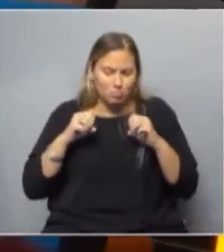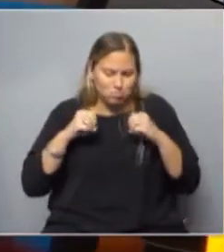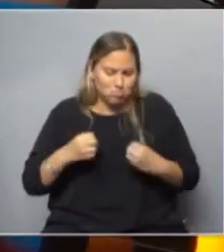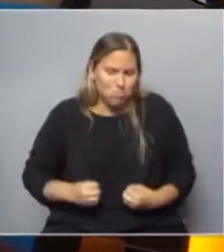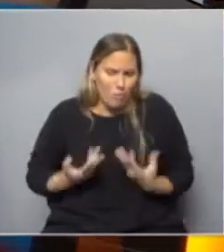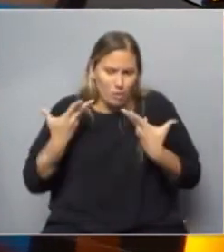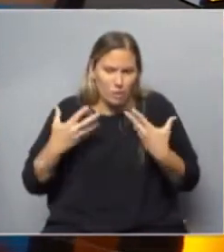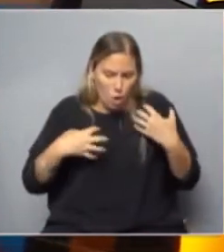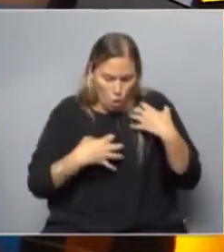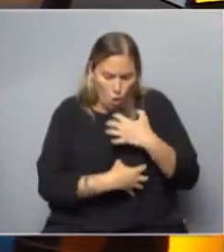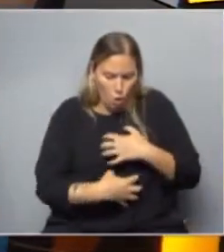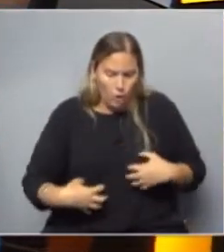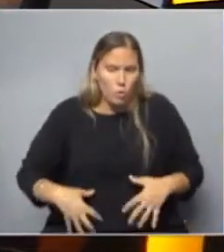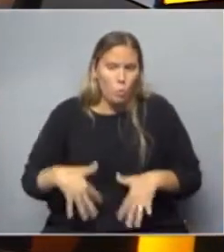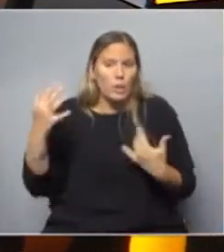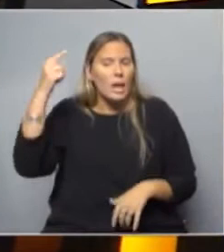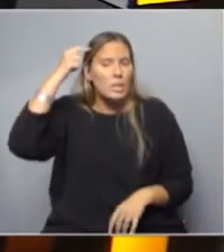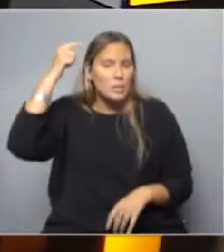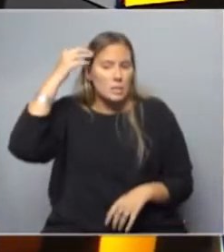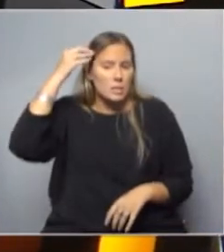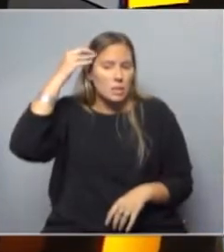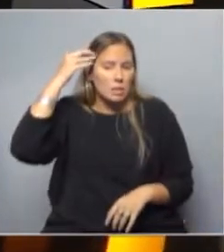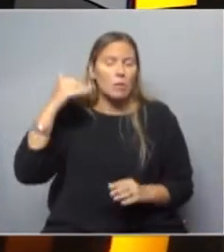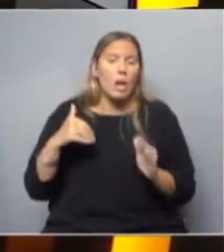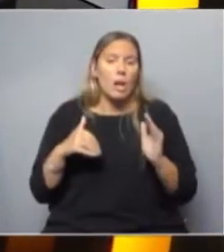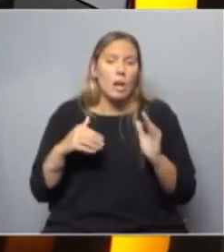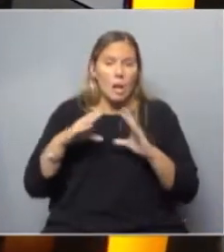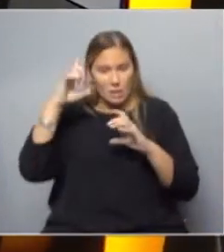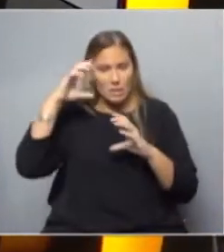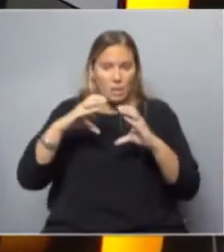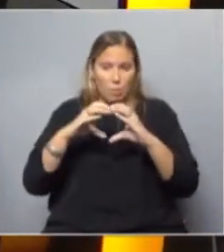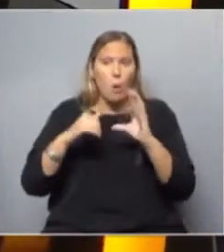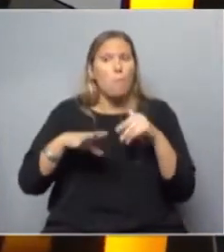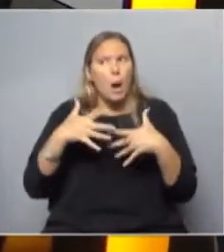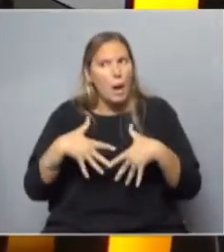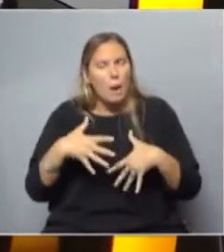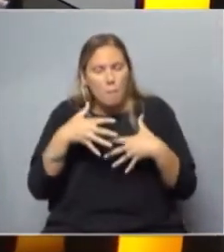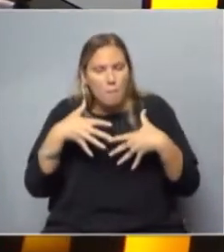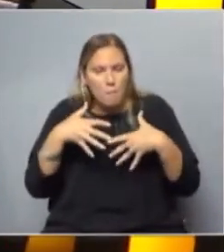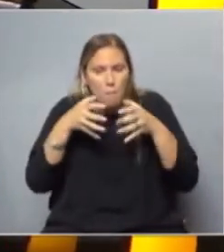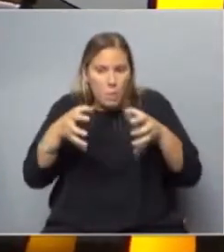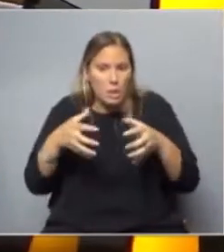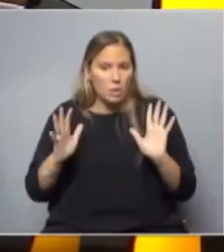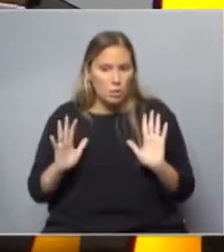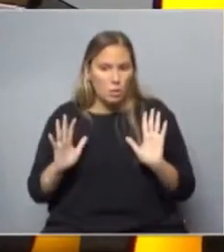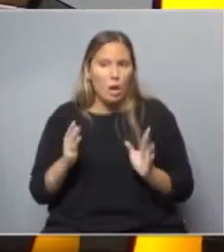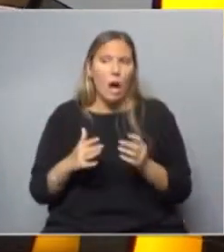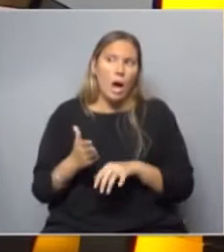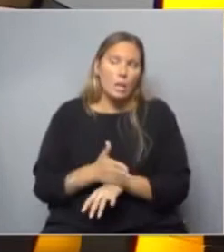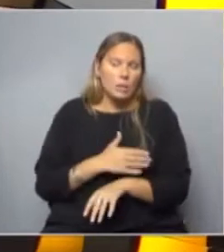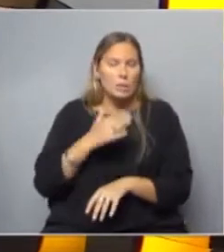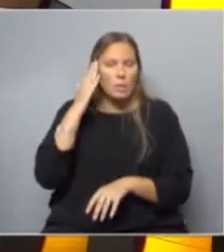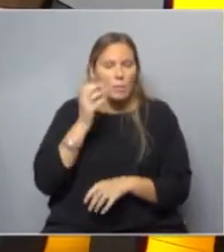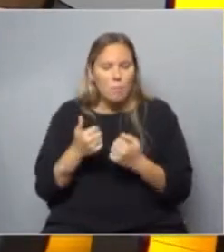cuerpo. Cuando es a nivel cerebral es mucho más, ¿no?, peligroso también. Entonces, cuanto antes y empezar